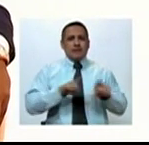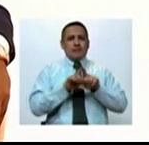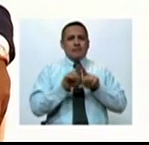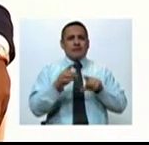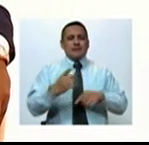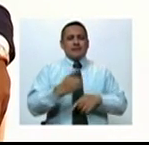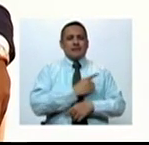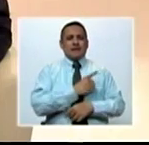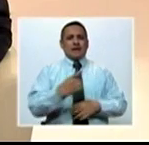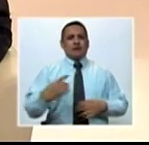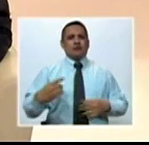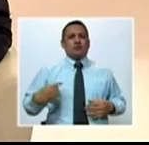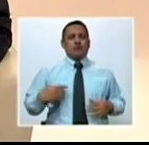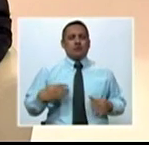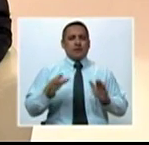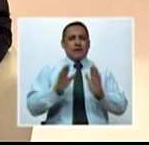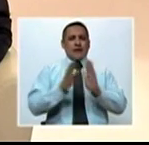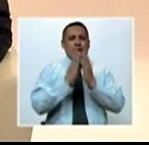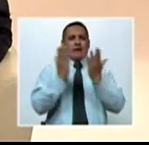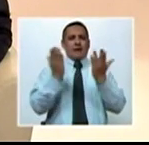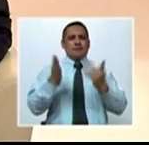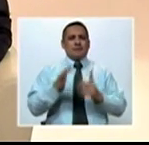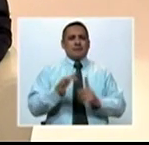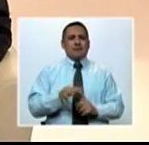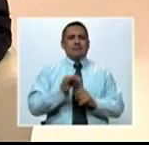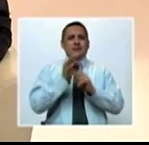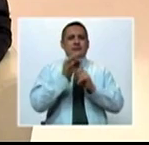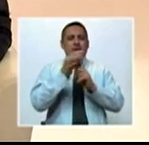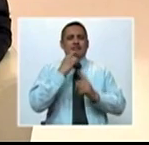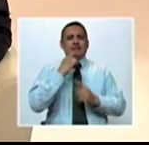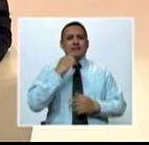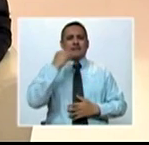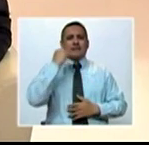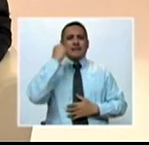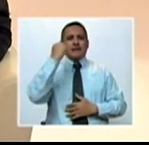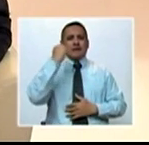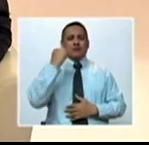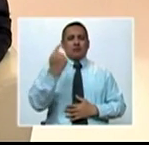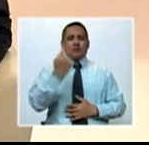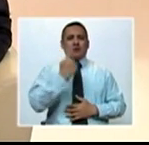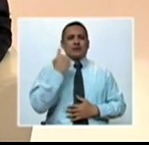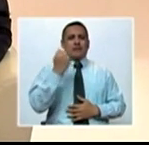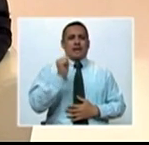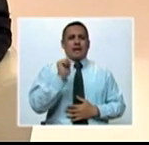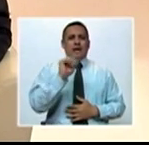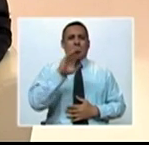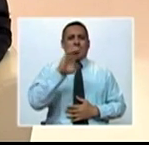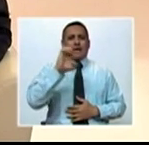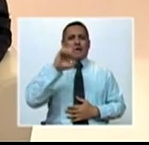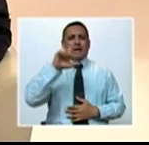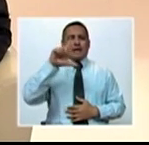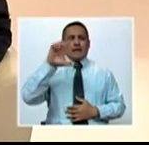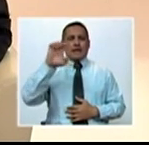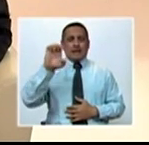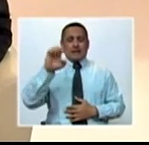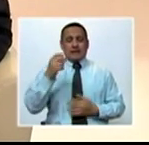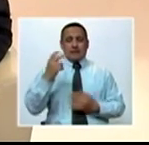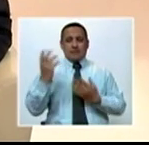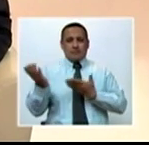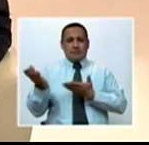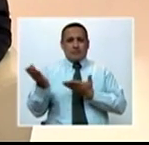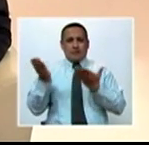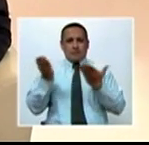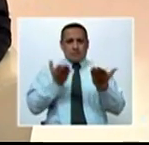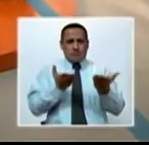Derecho Tributario AL. Le damos la más cordial bienvenida, doctor Durán.